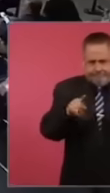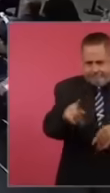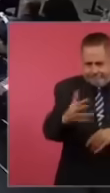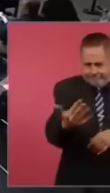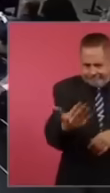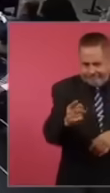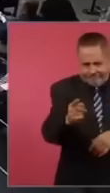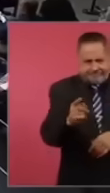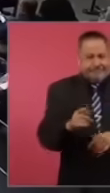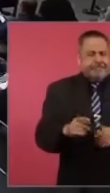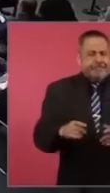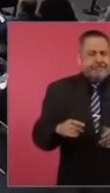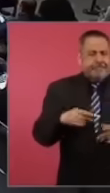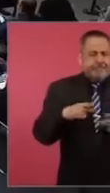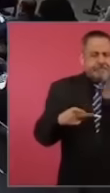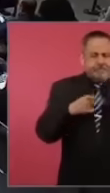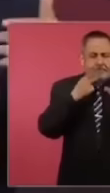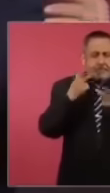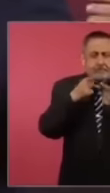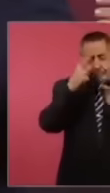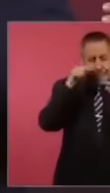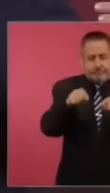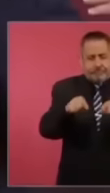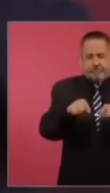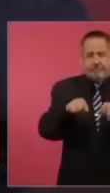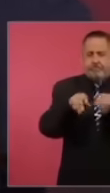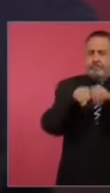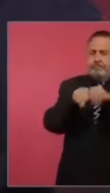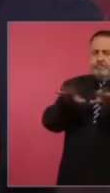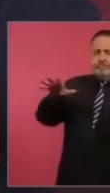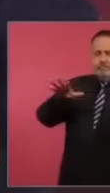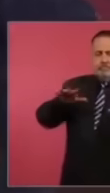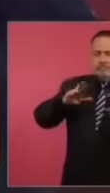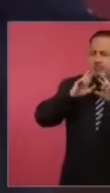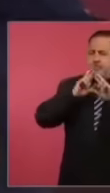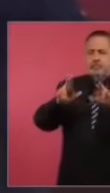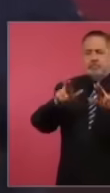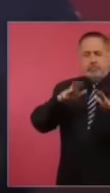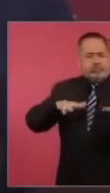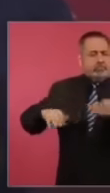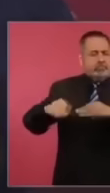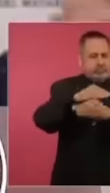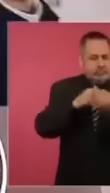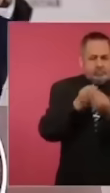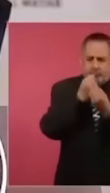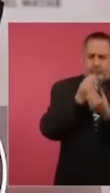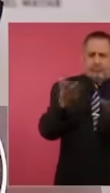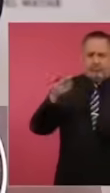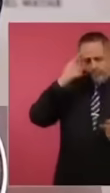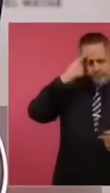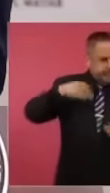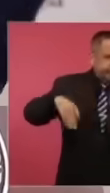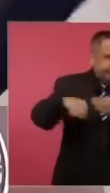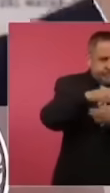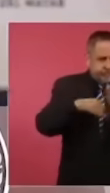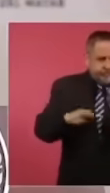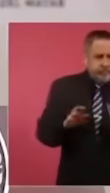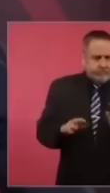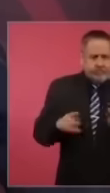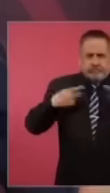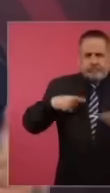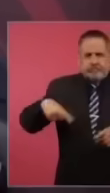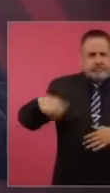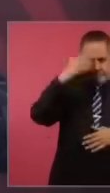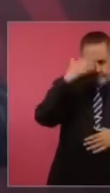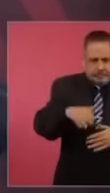porque pues yo no hablo nada más para ustedes, o sea, también hablo para la